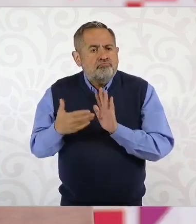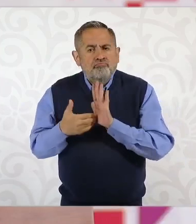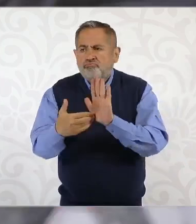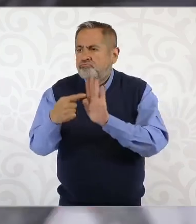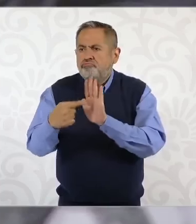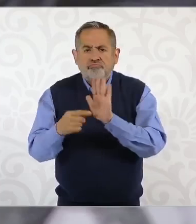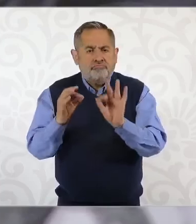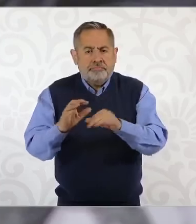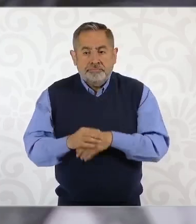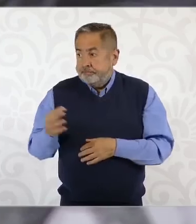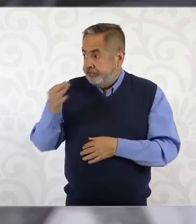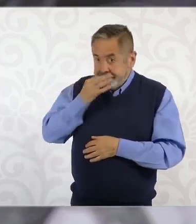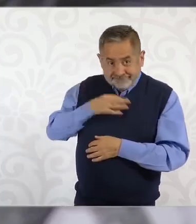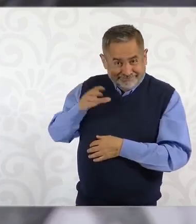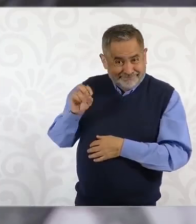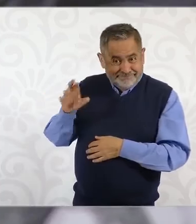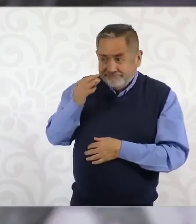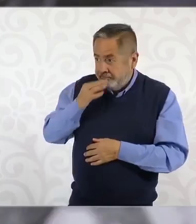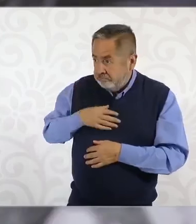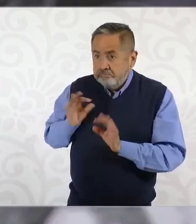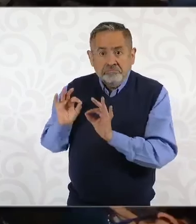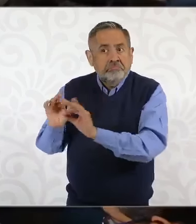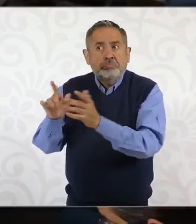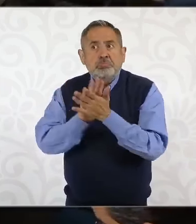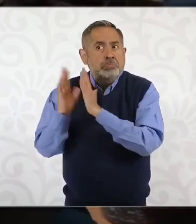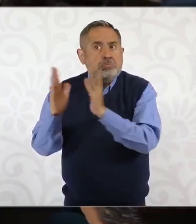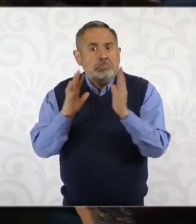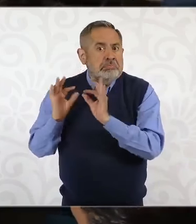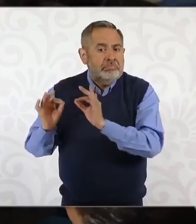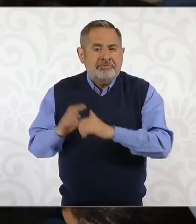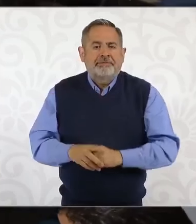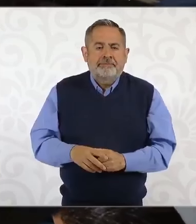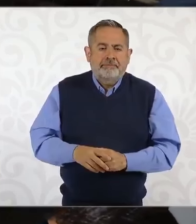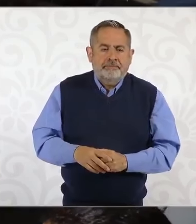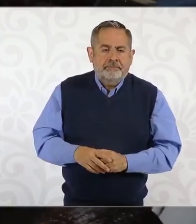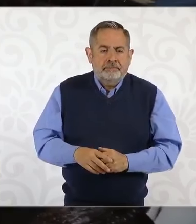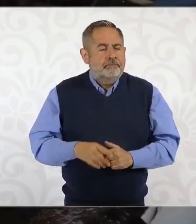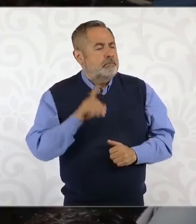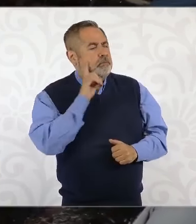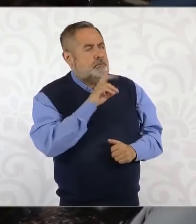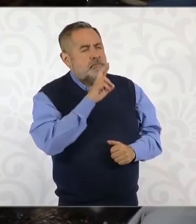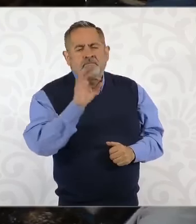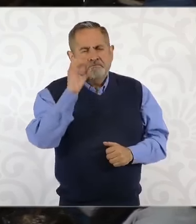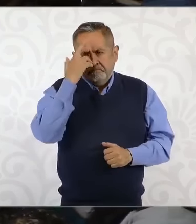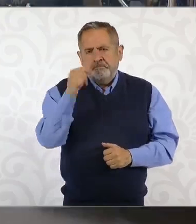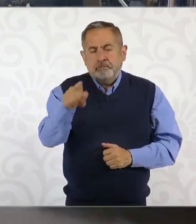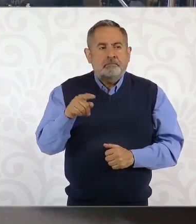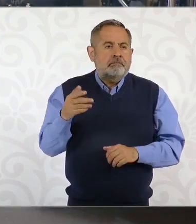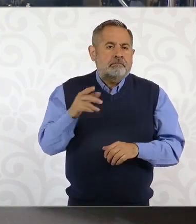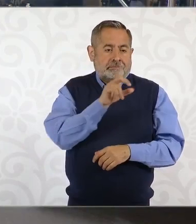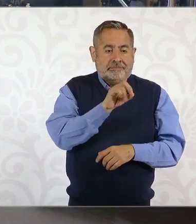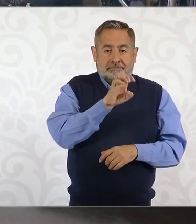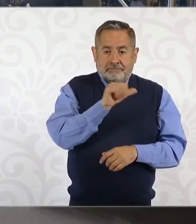lo que me informó, pues le fue muy bien en la presentación. Y justo sí, un director de la DEA resaltó que en 2023 pues México